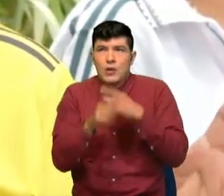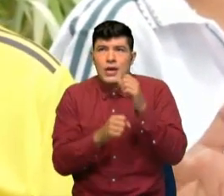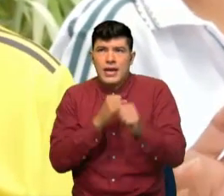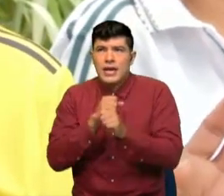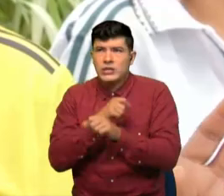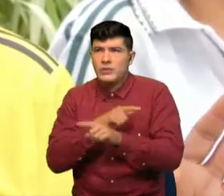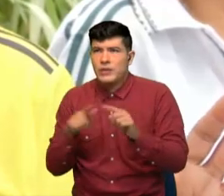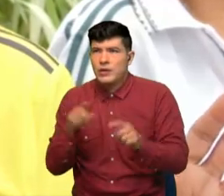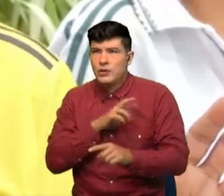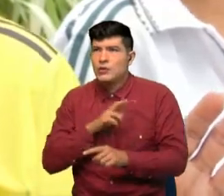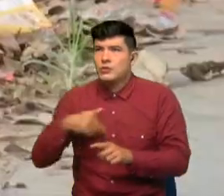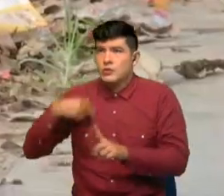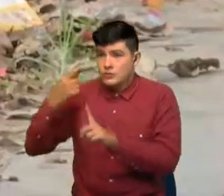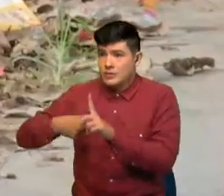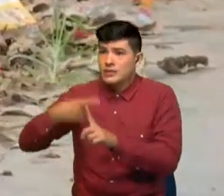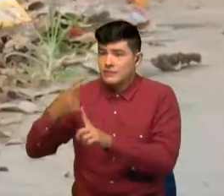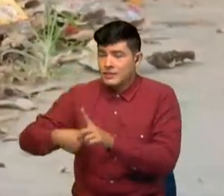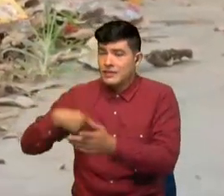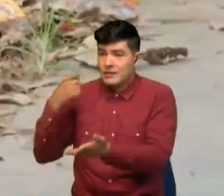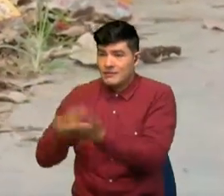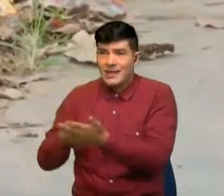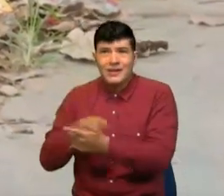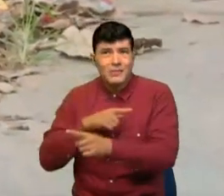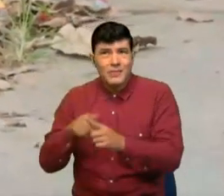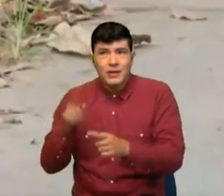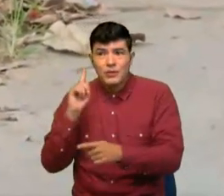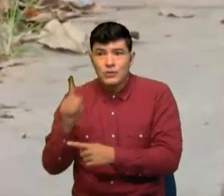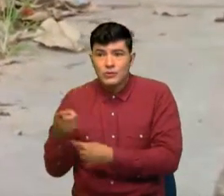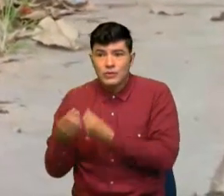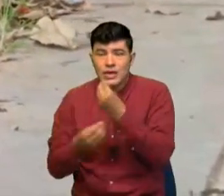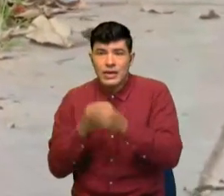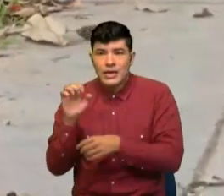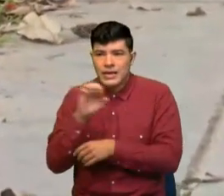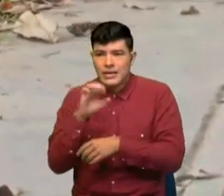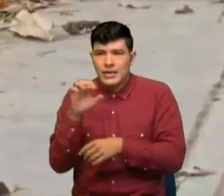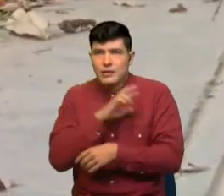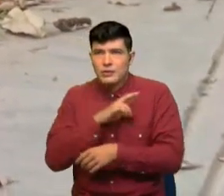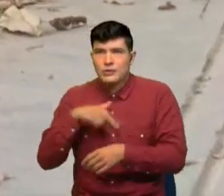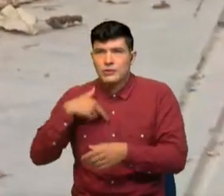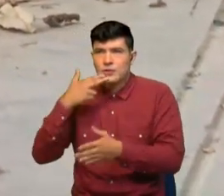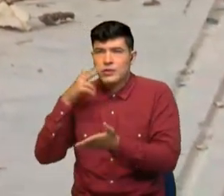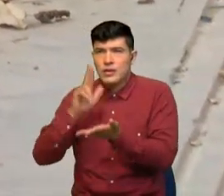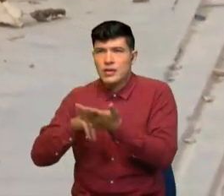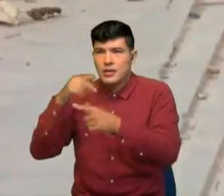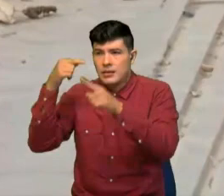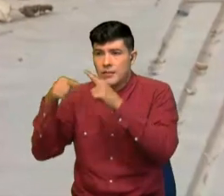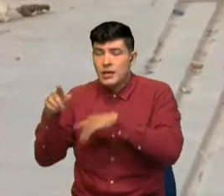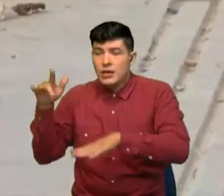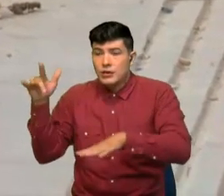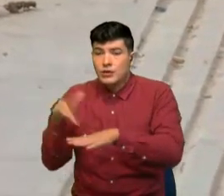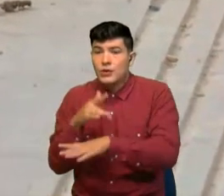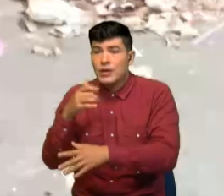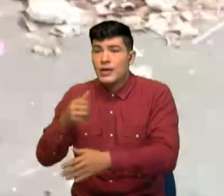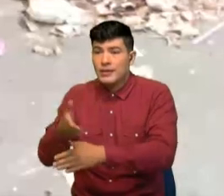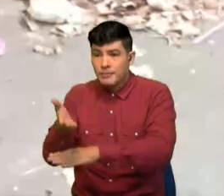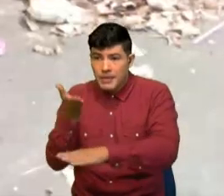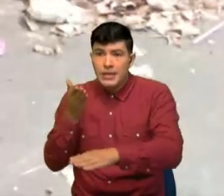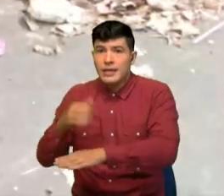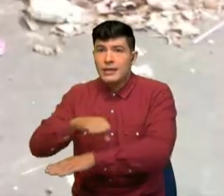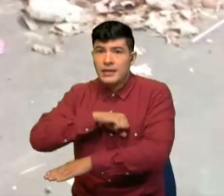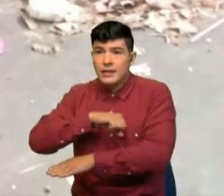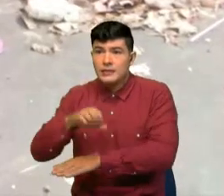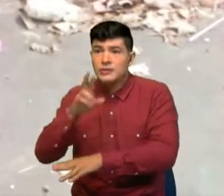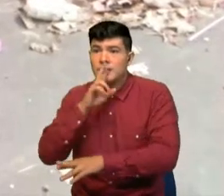otro y todos los meses pagamos y para que eso se haga desde enero pasamos el derecho de petición toca con derecho de petición se